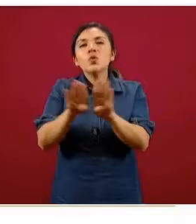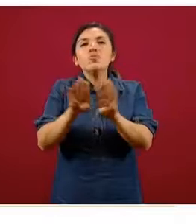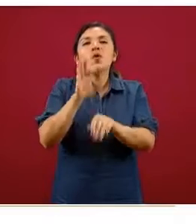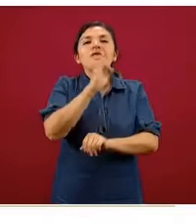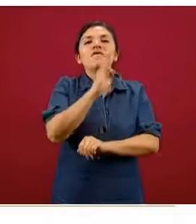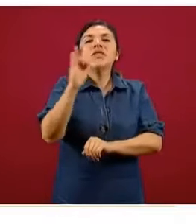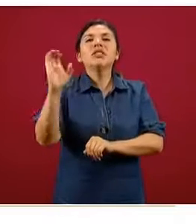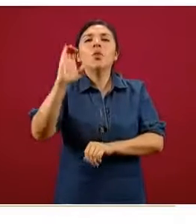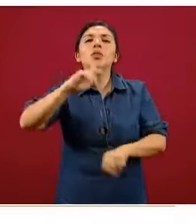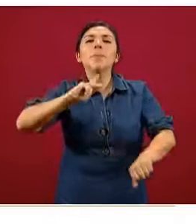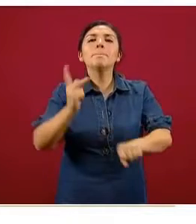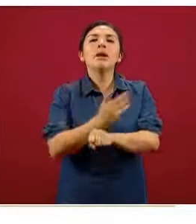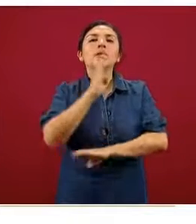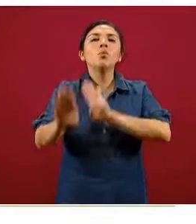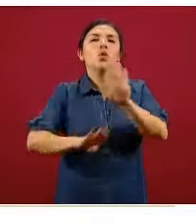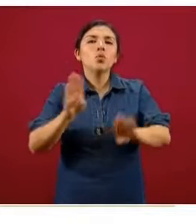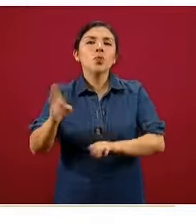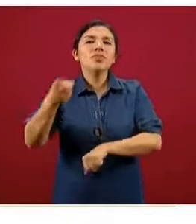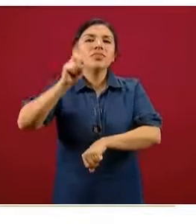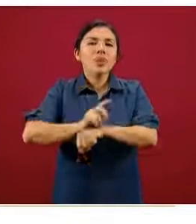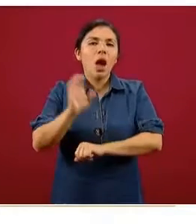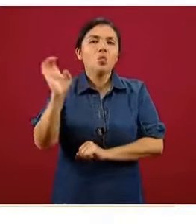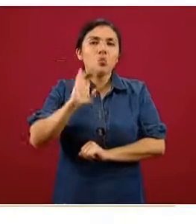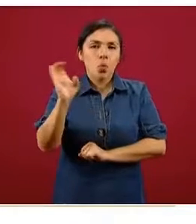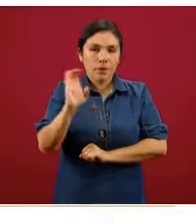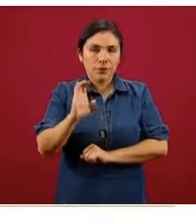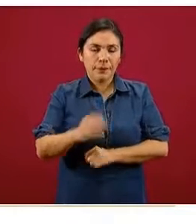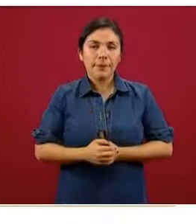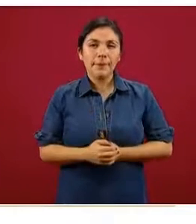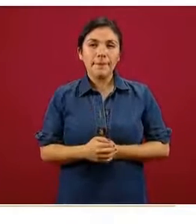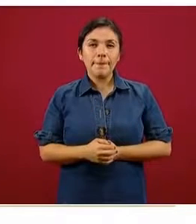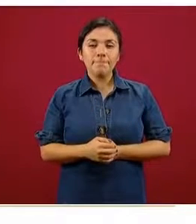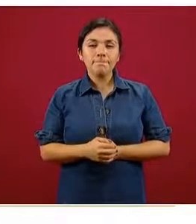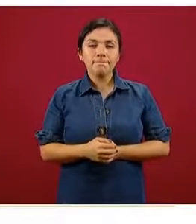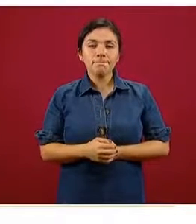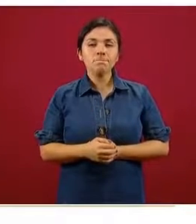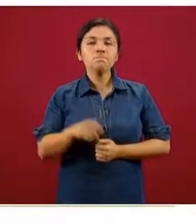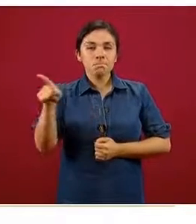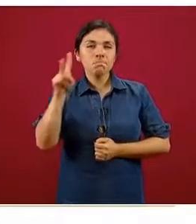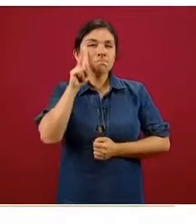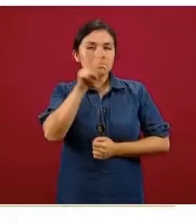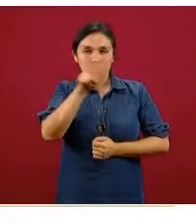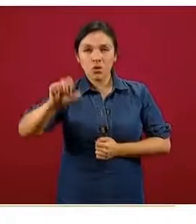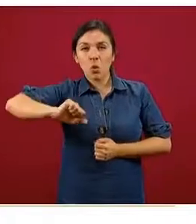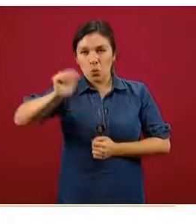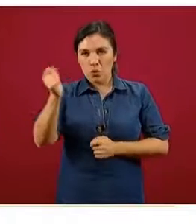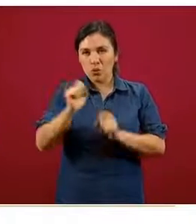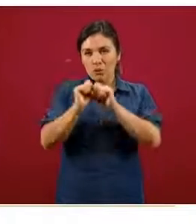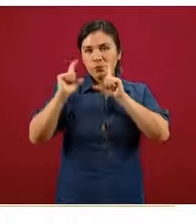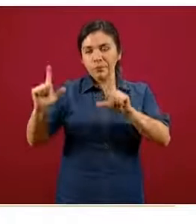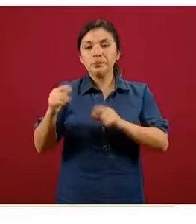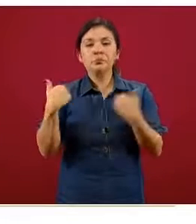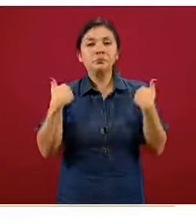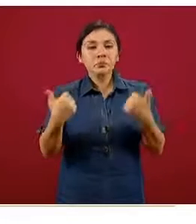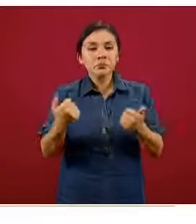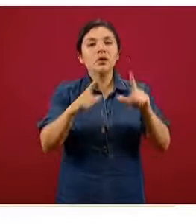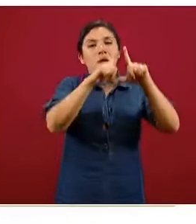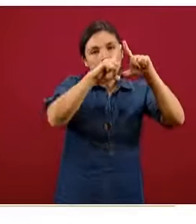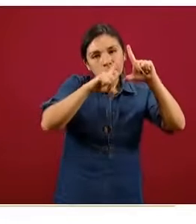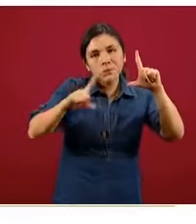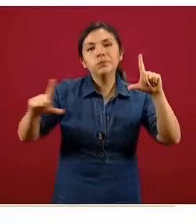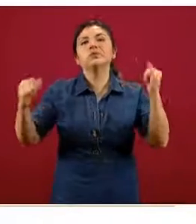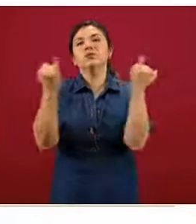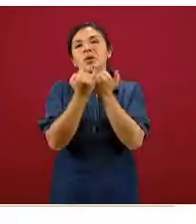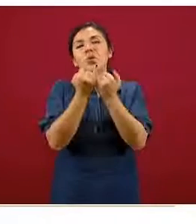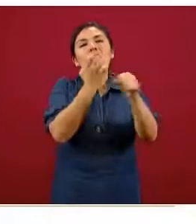fechas correspondientes en donde ocurrió la defunción. Si vemos la siguiente diapositiva, vamos a ver la distribución de